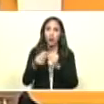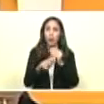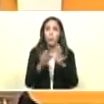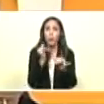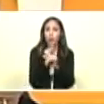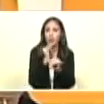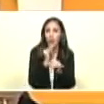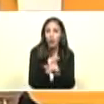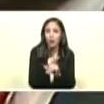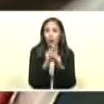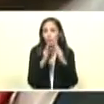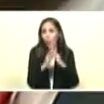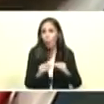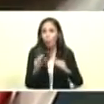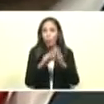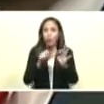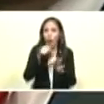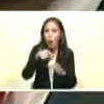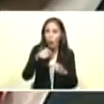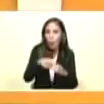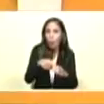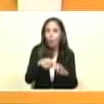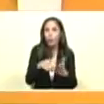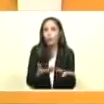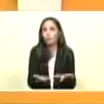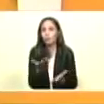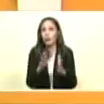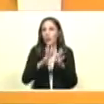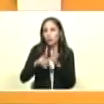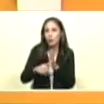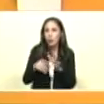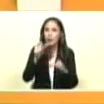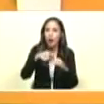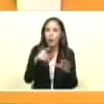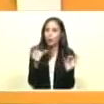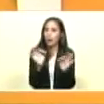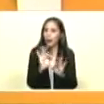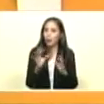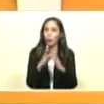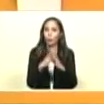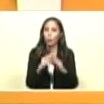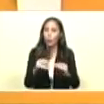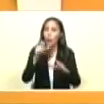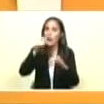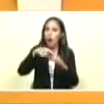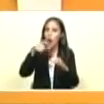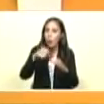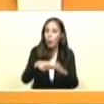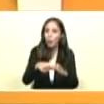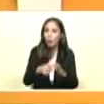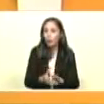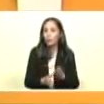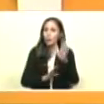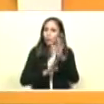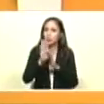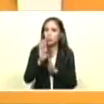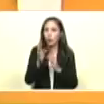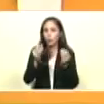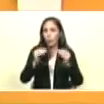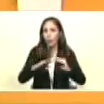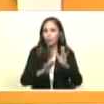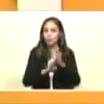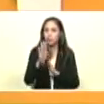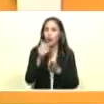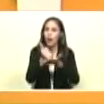y proteger los ahorros de los trabajadores a través del Petro, de las granjas de minería, e incrementar los